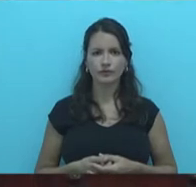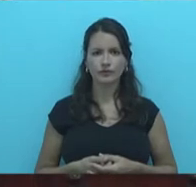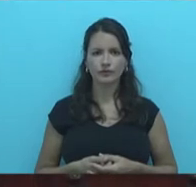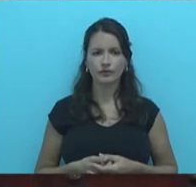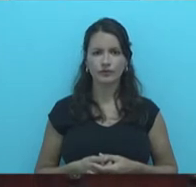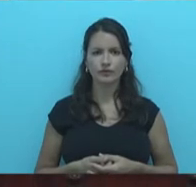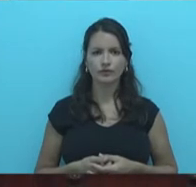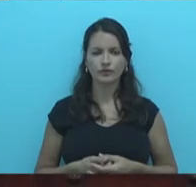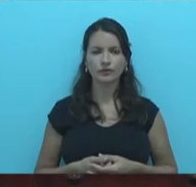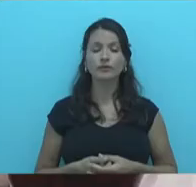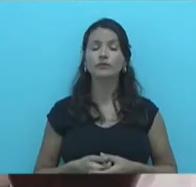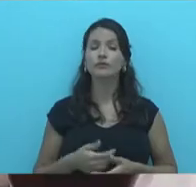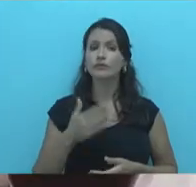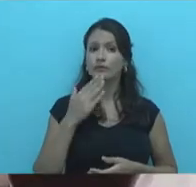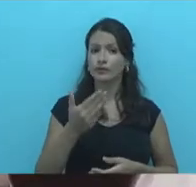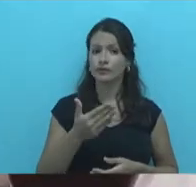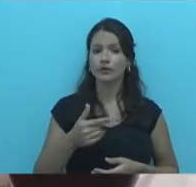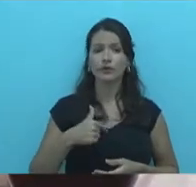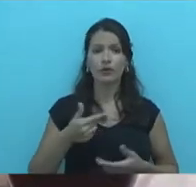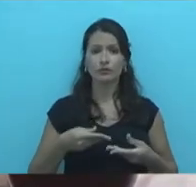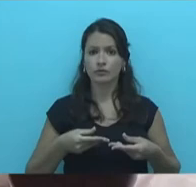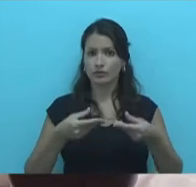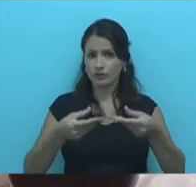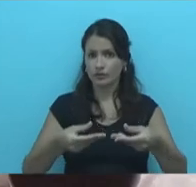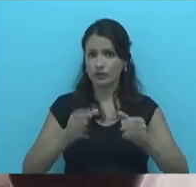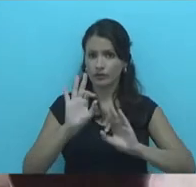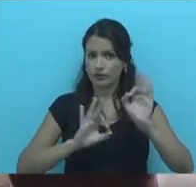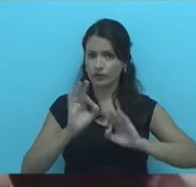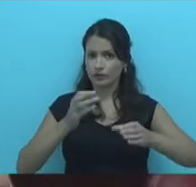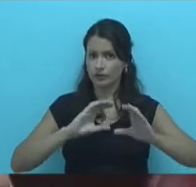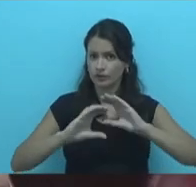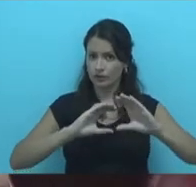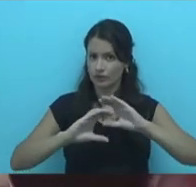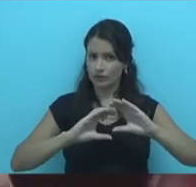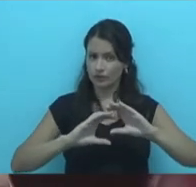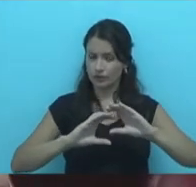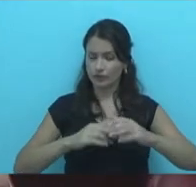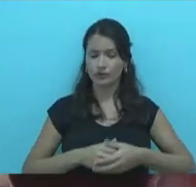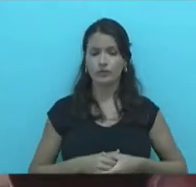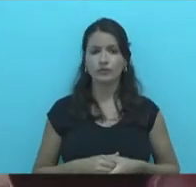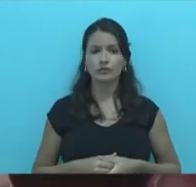Estoy ingresando un proyecto de comunicación